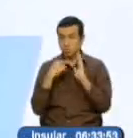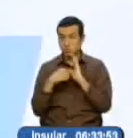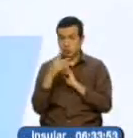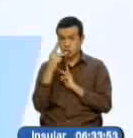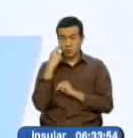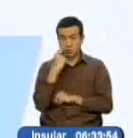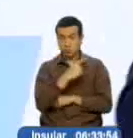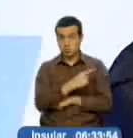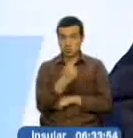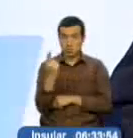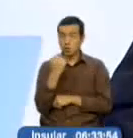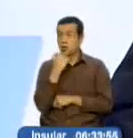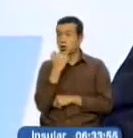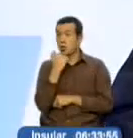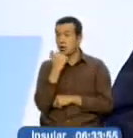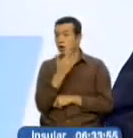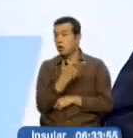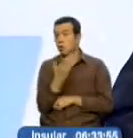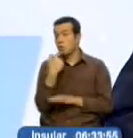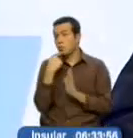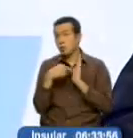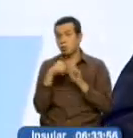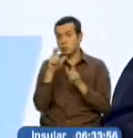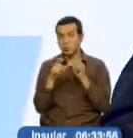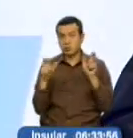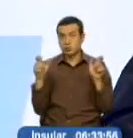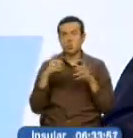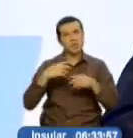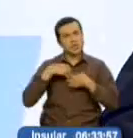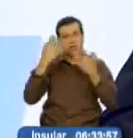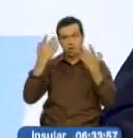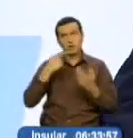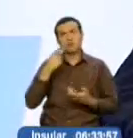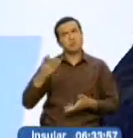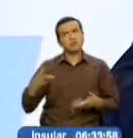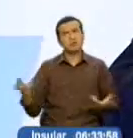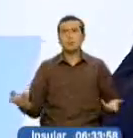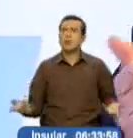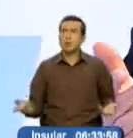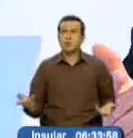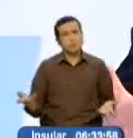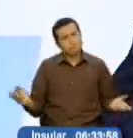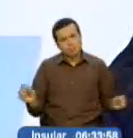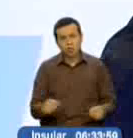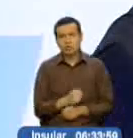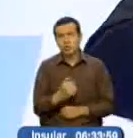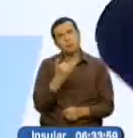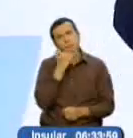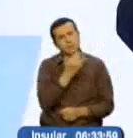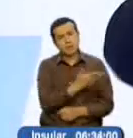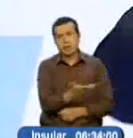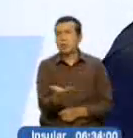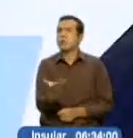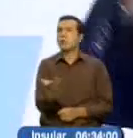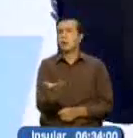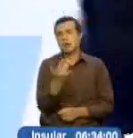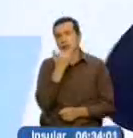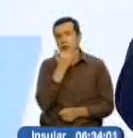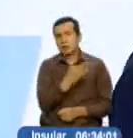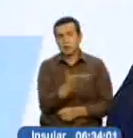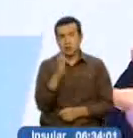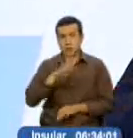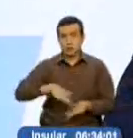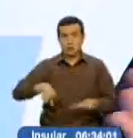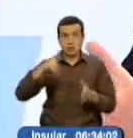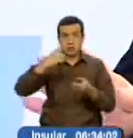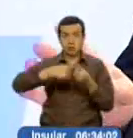ves que hay personas que reclaman y te dicen, es que no puede ser posible, me están... Aquí en Quito había